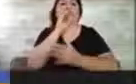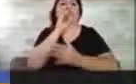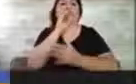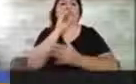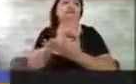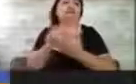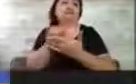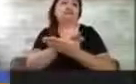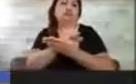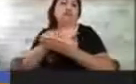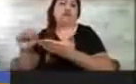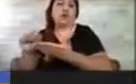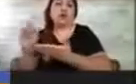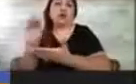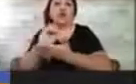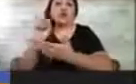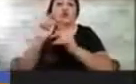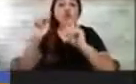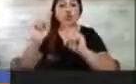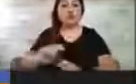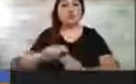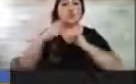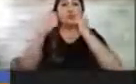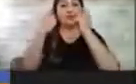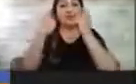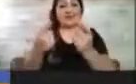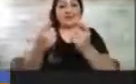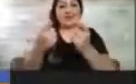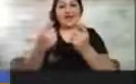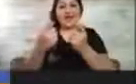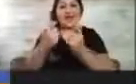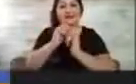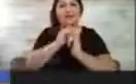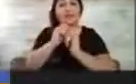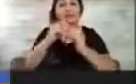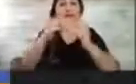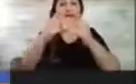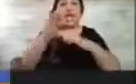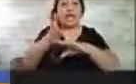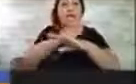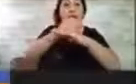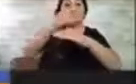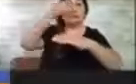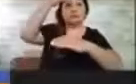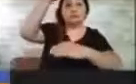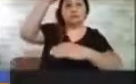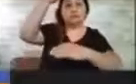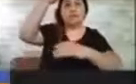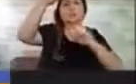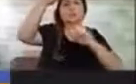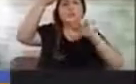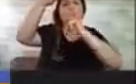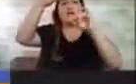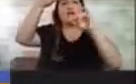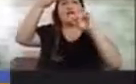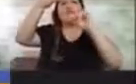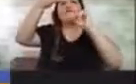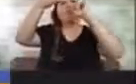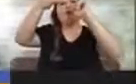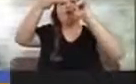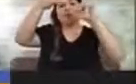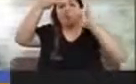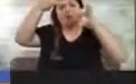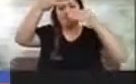no duplicarle la descripción, si la has agregado en el texto alternativo, que ahora lo veremos, no la dupliques en el texto del post